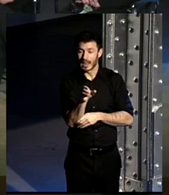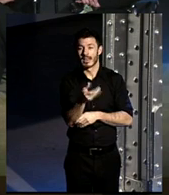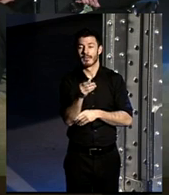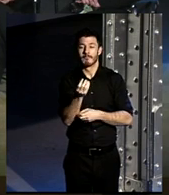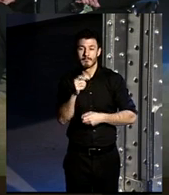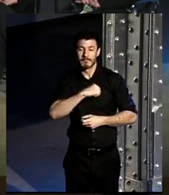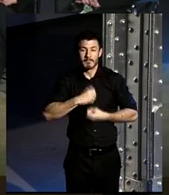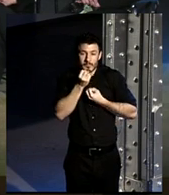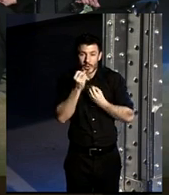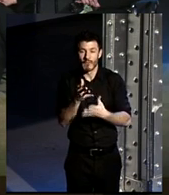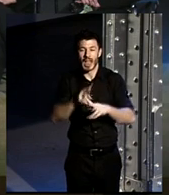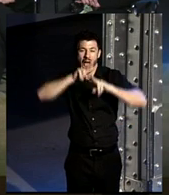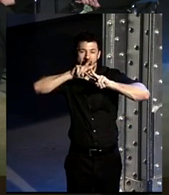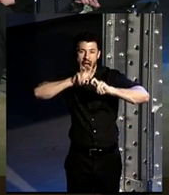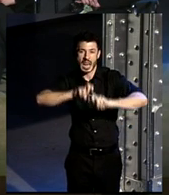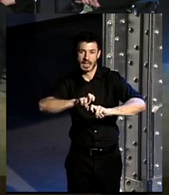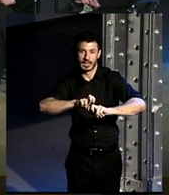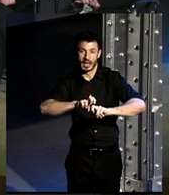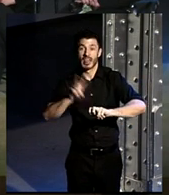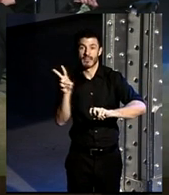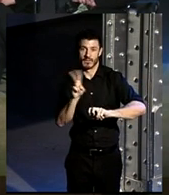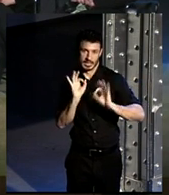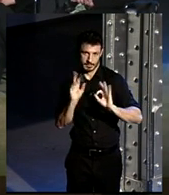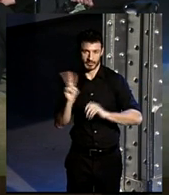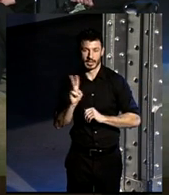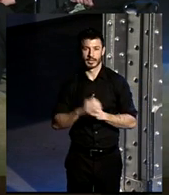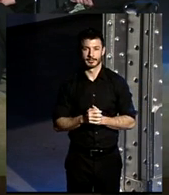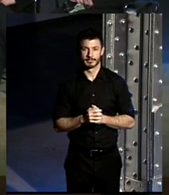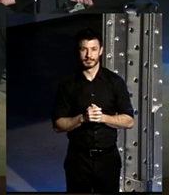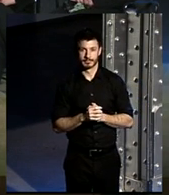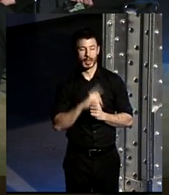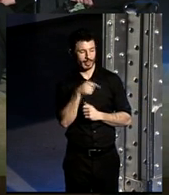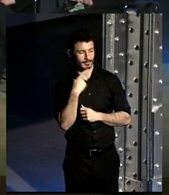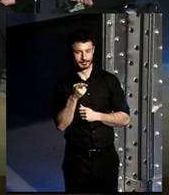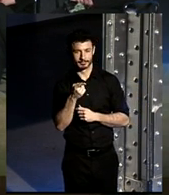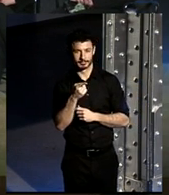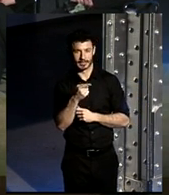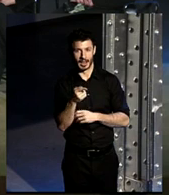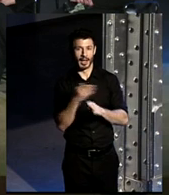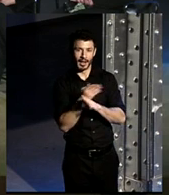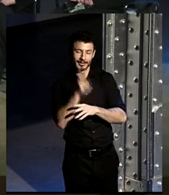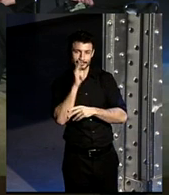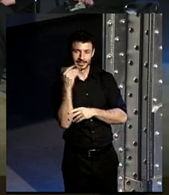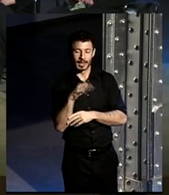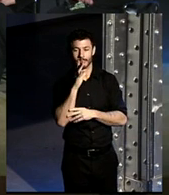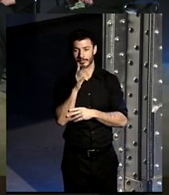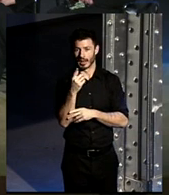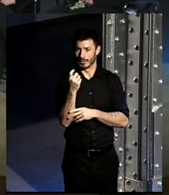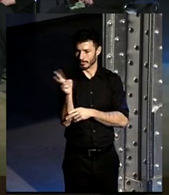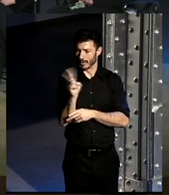obras de Verne, que me ha regalado un ejemplar, sí, la hemos visto antes, que es fundamental para el estudio de la obra de